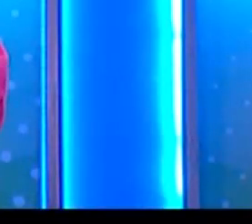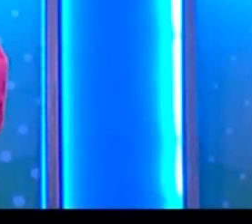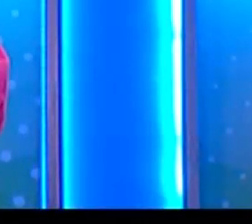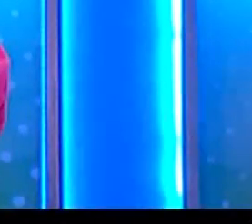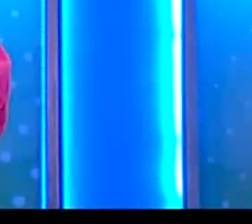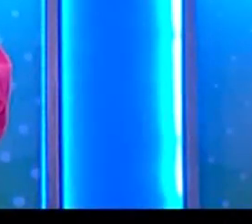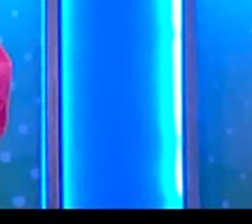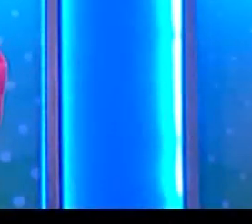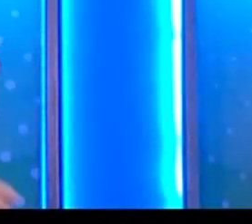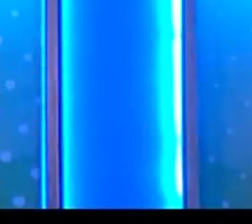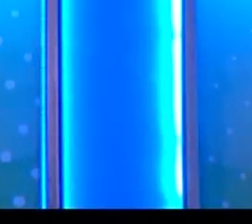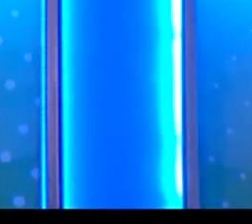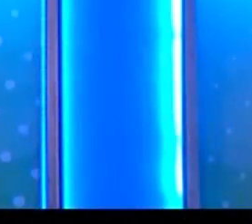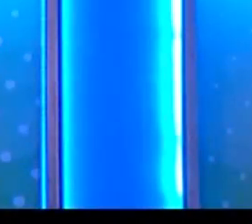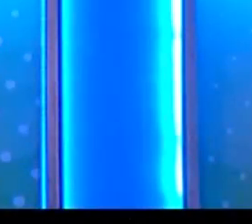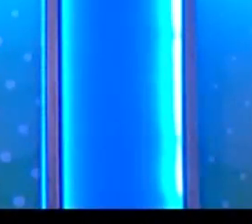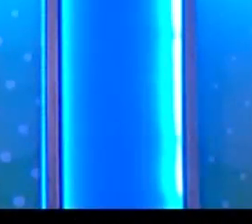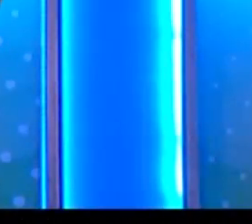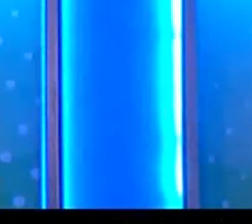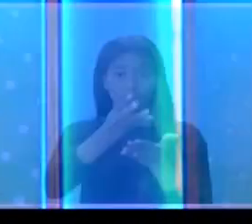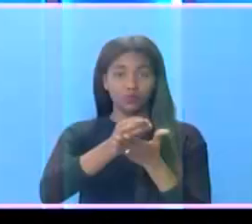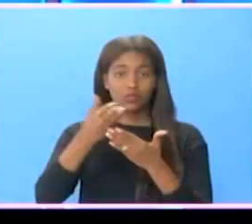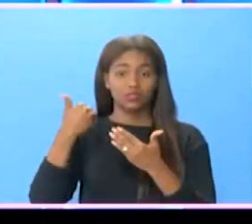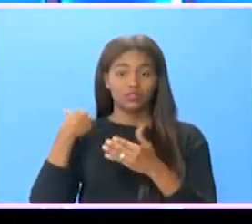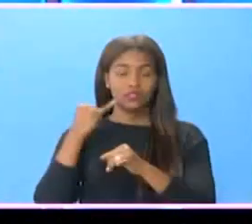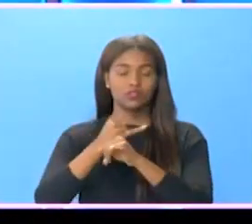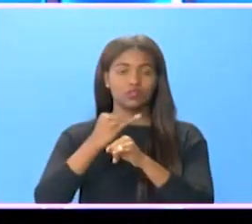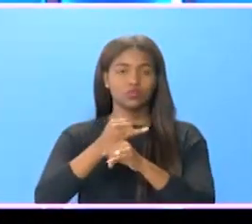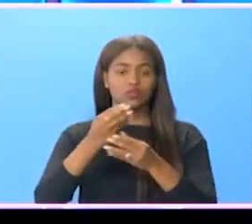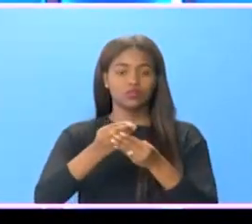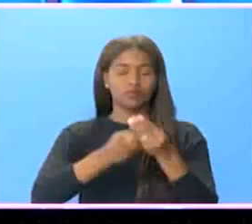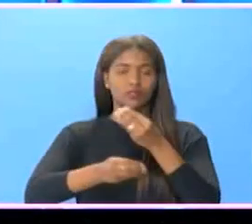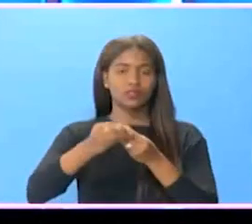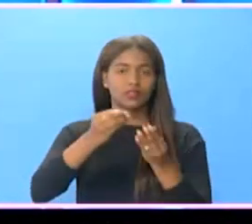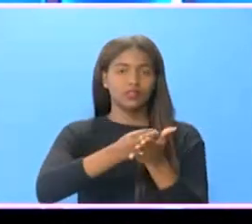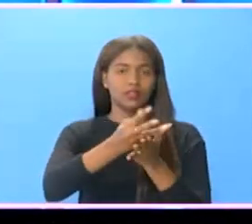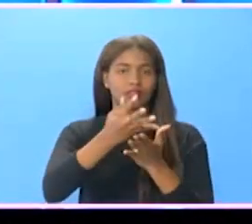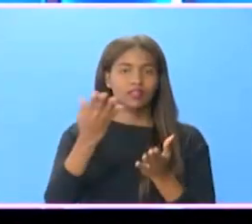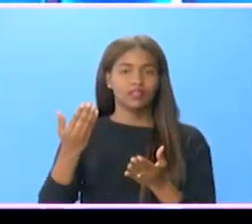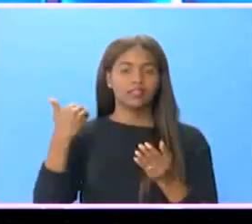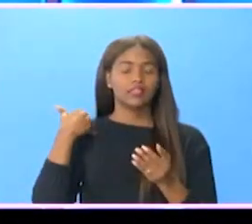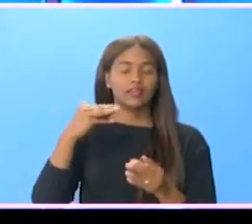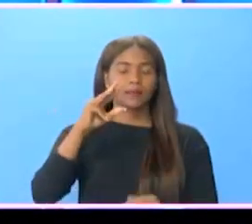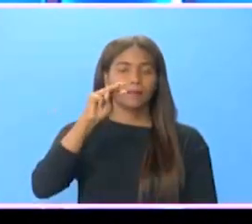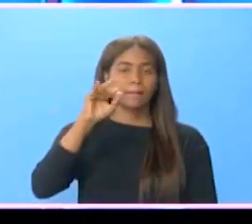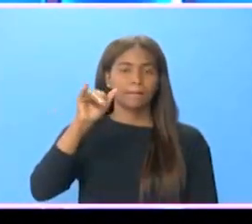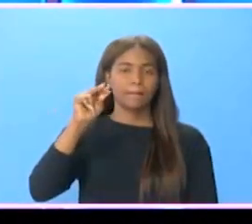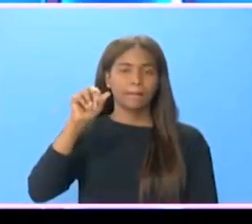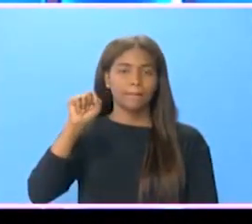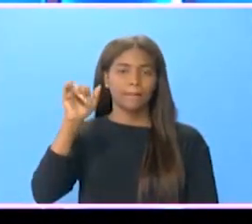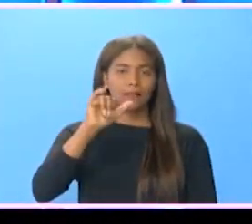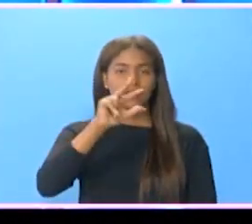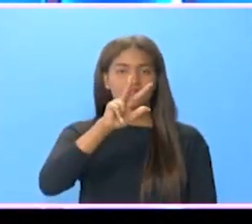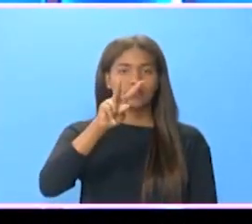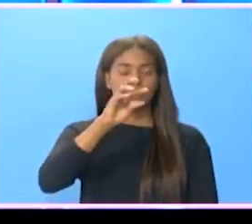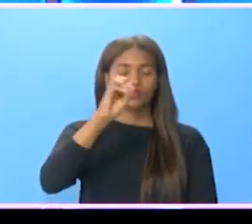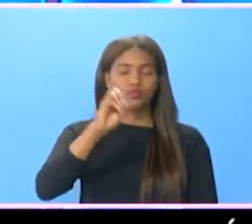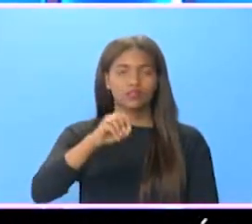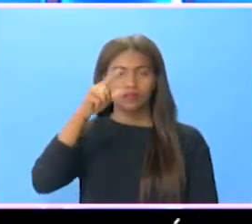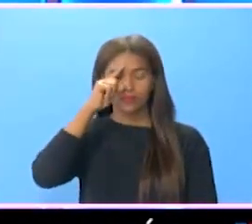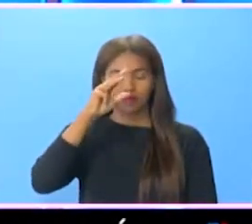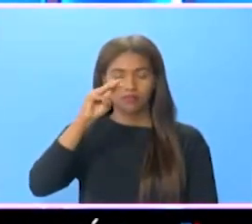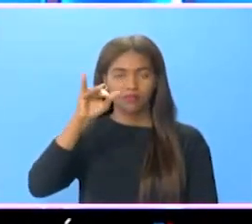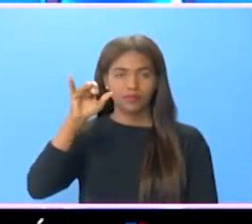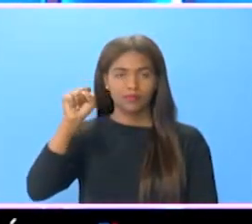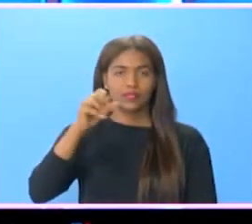el 25% de las compras que hace el Instituto de Estabilización de Precios es a las MIPYMES y el 32% a